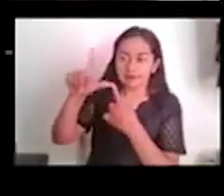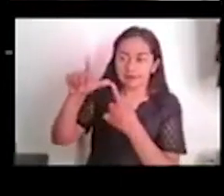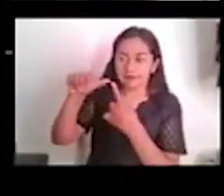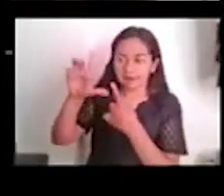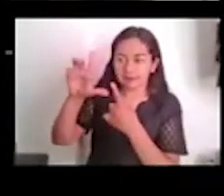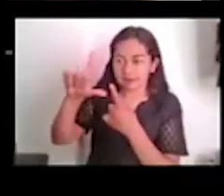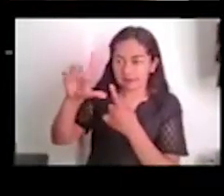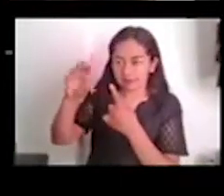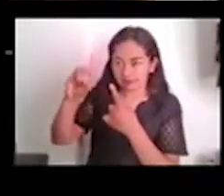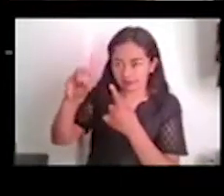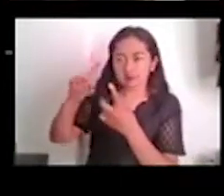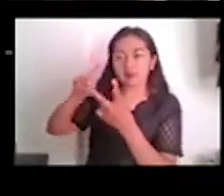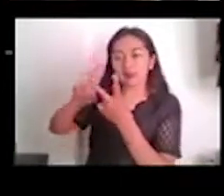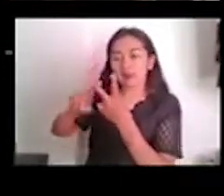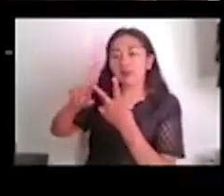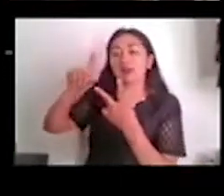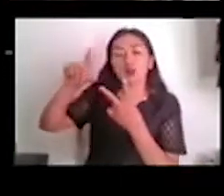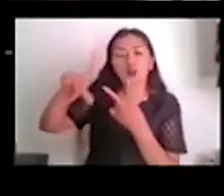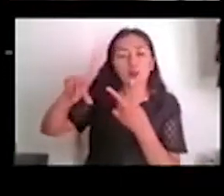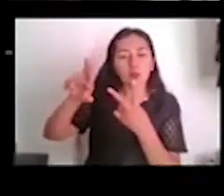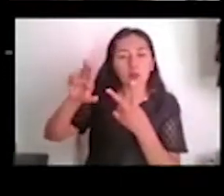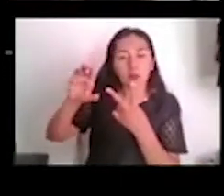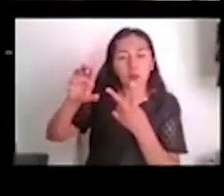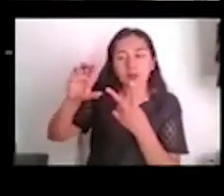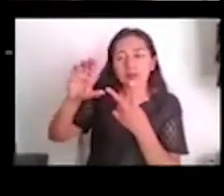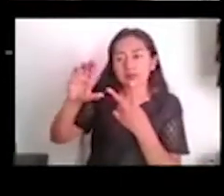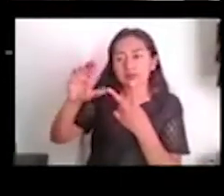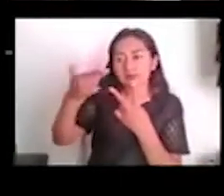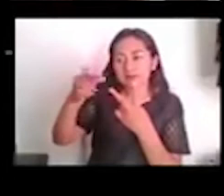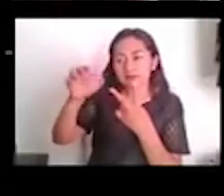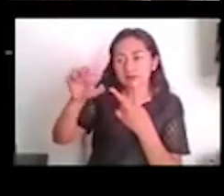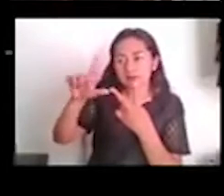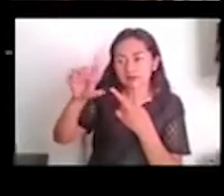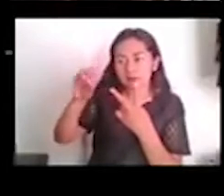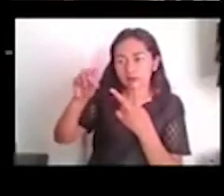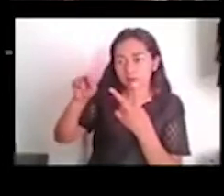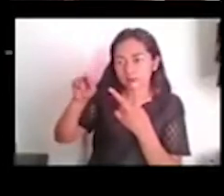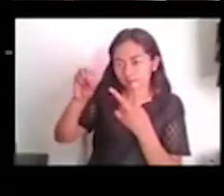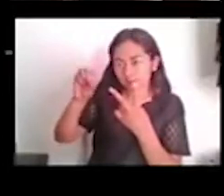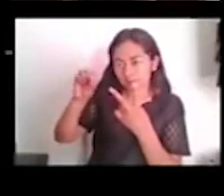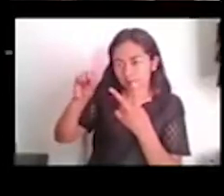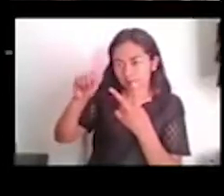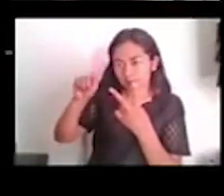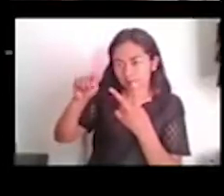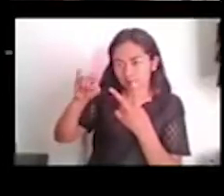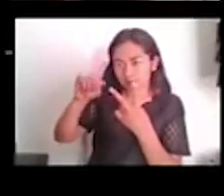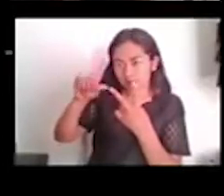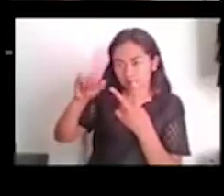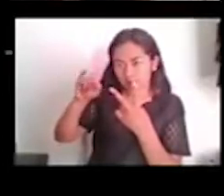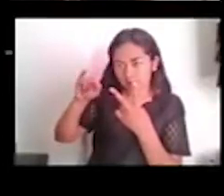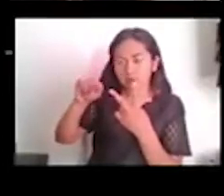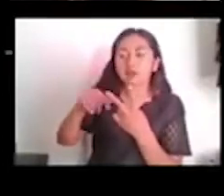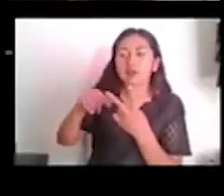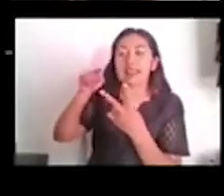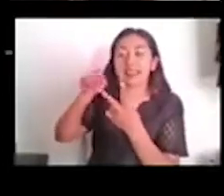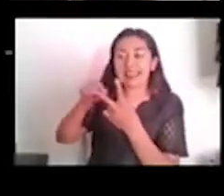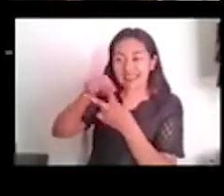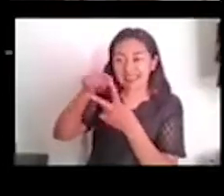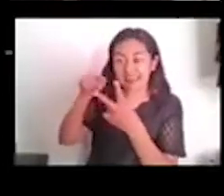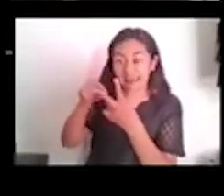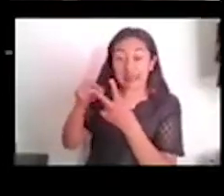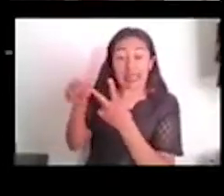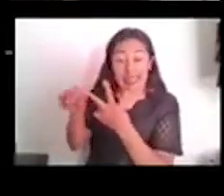en los códices. El gobernante cae del Templo Mayor y es una señal de conquista, digamos.